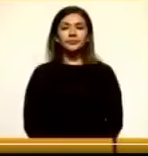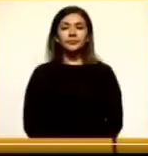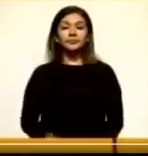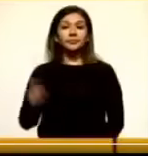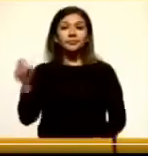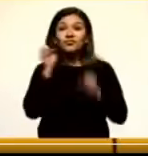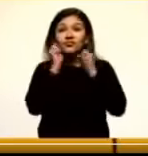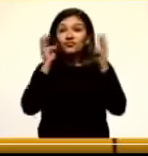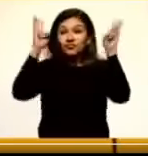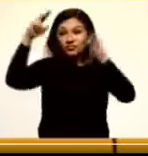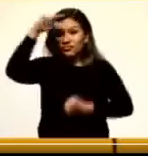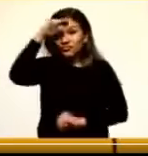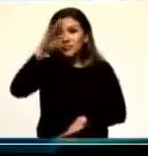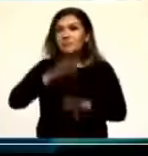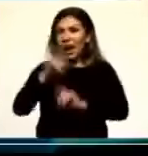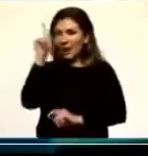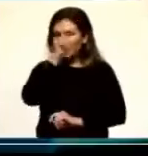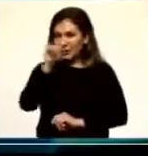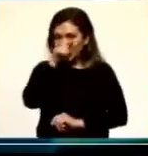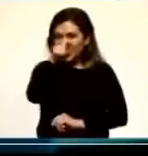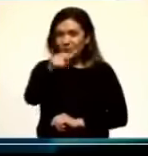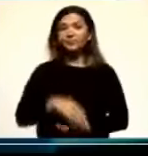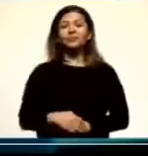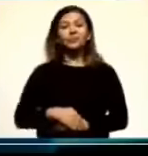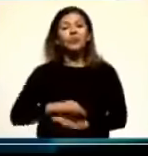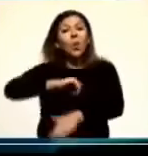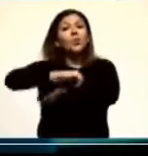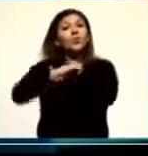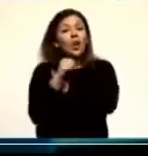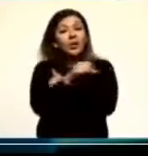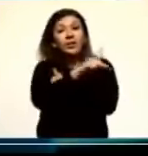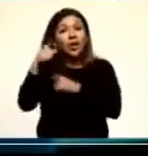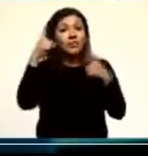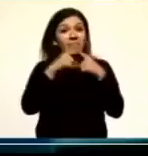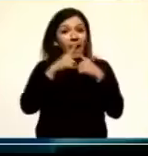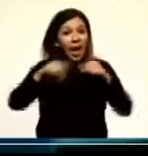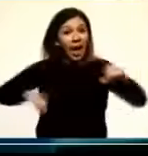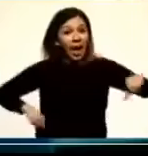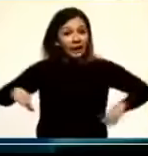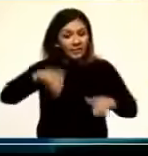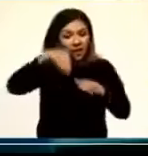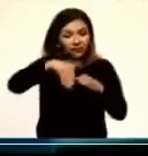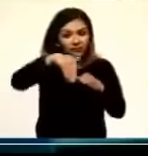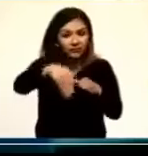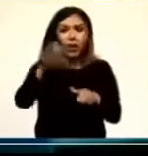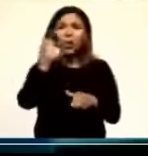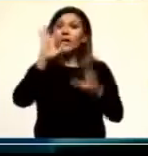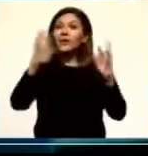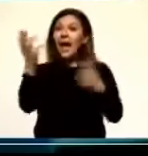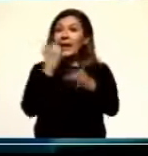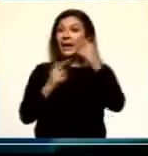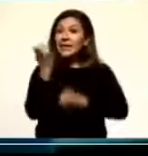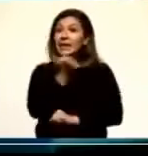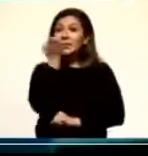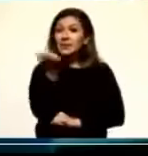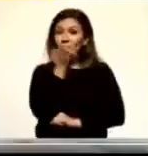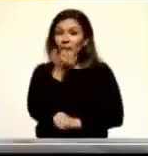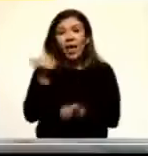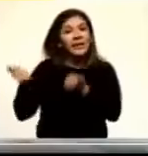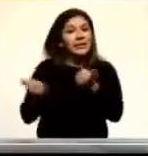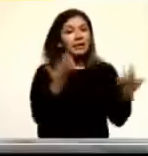Jololisto nos dará un muy buen consejo. Guarda tus trabajos en tu carpeta de experiencias para que cuando volvamos a la escuela